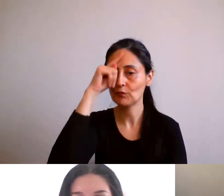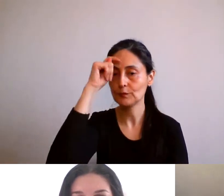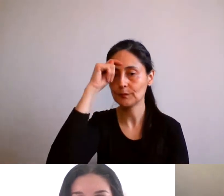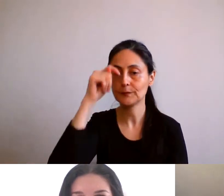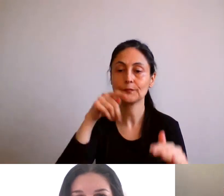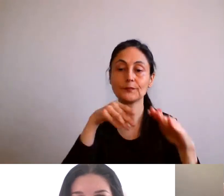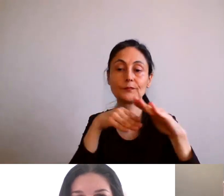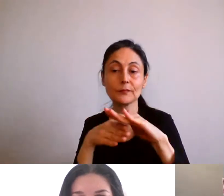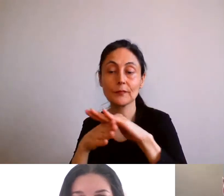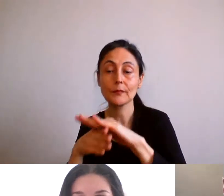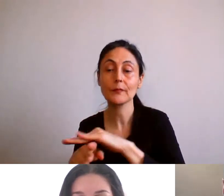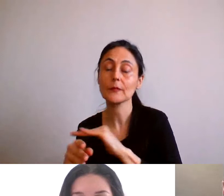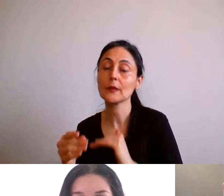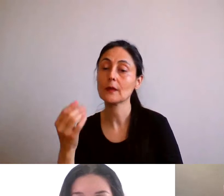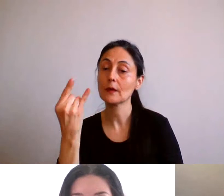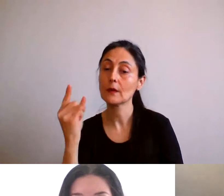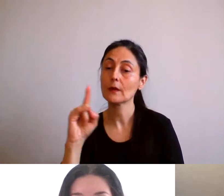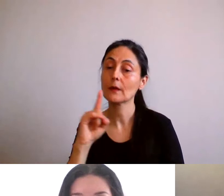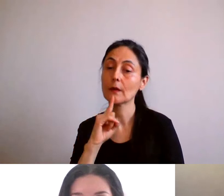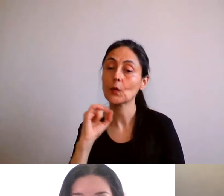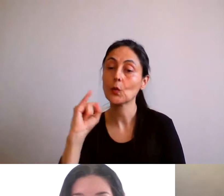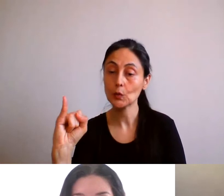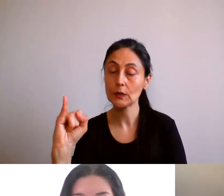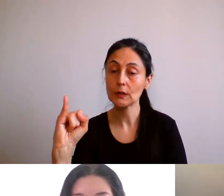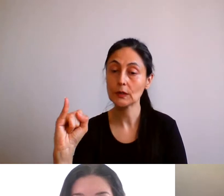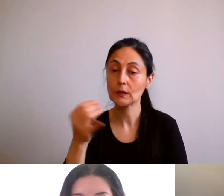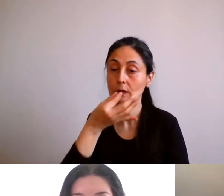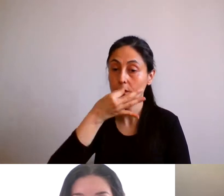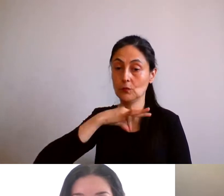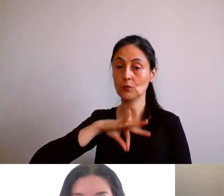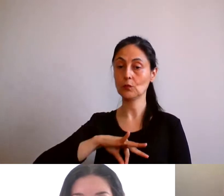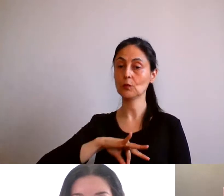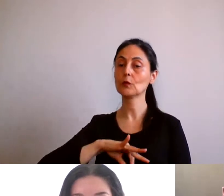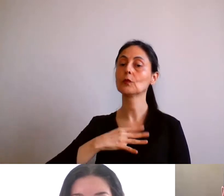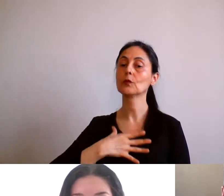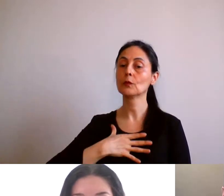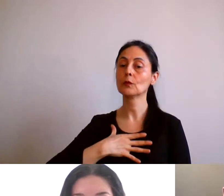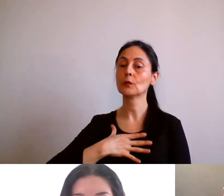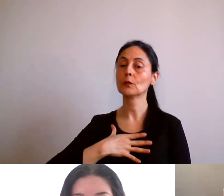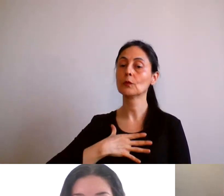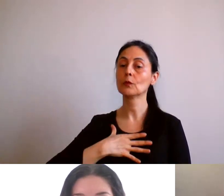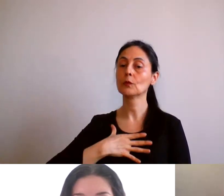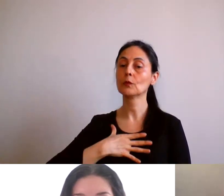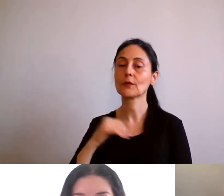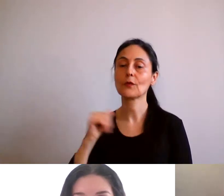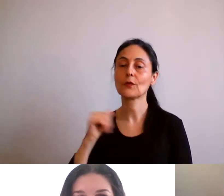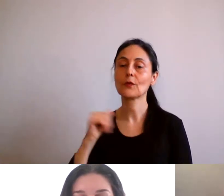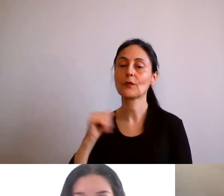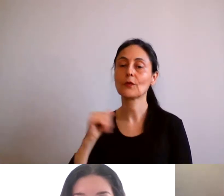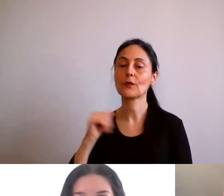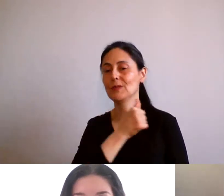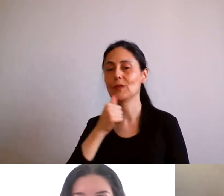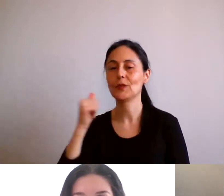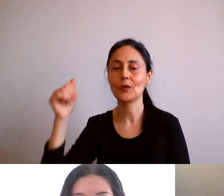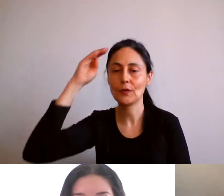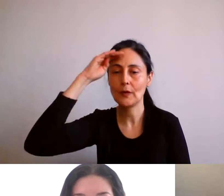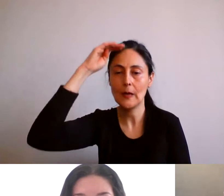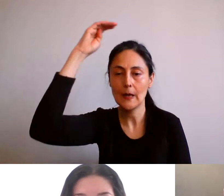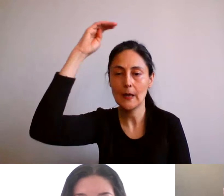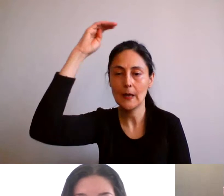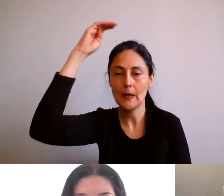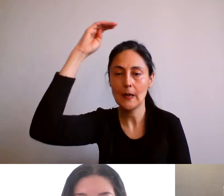UTI, pero no solamente el que ha estado en una UTI entubado, sino que todos los que han tenido que pasar por la experiencia han quedado